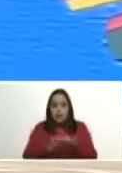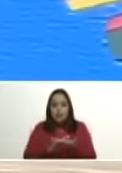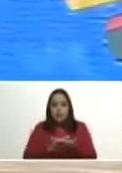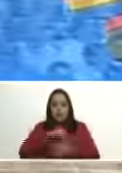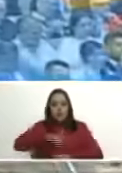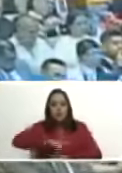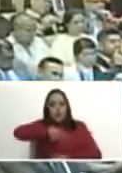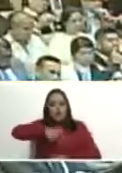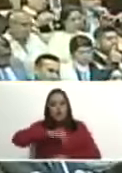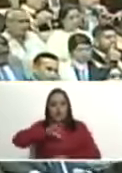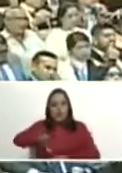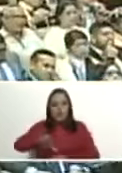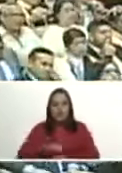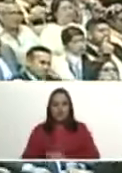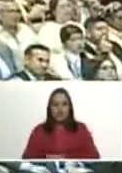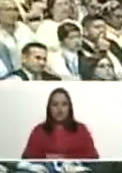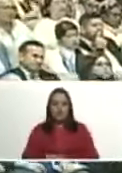país.